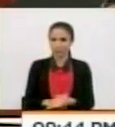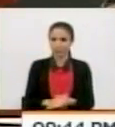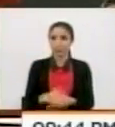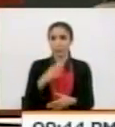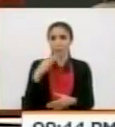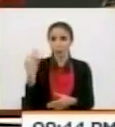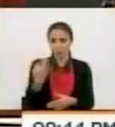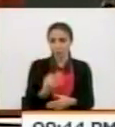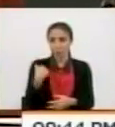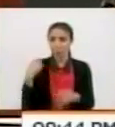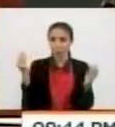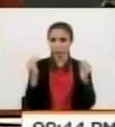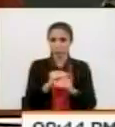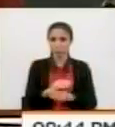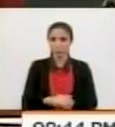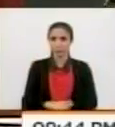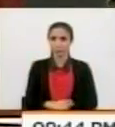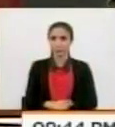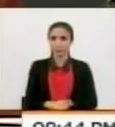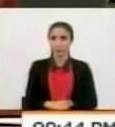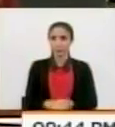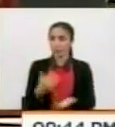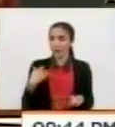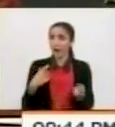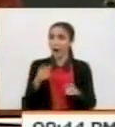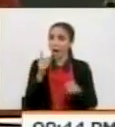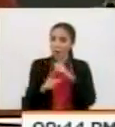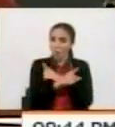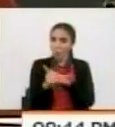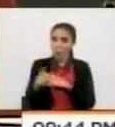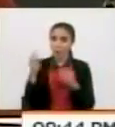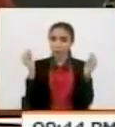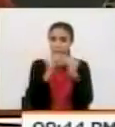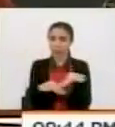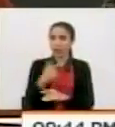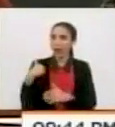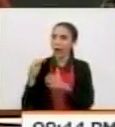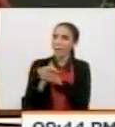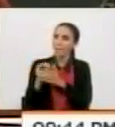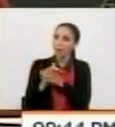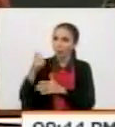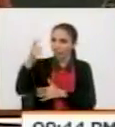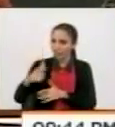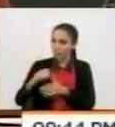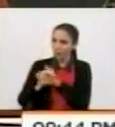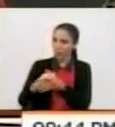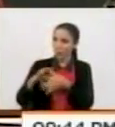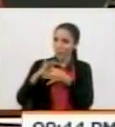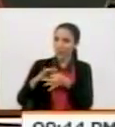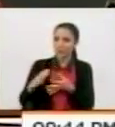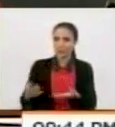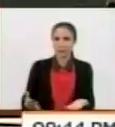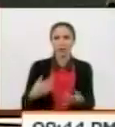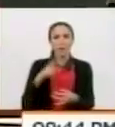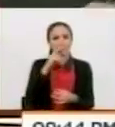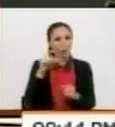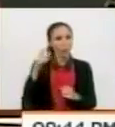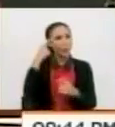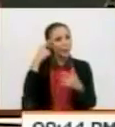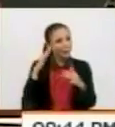eso. Estoy seguro que más de uno, inclusive gente amiga de uno, debe confundirse. Maduro como que es un dictador,